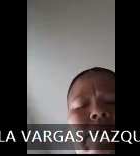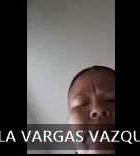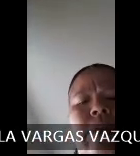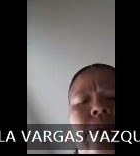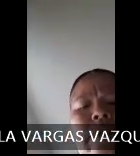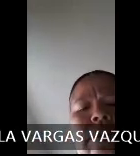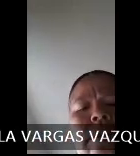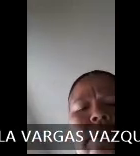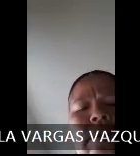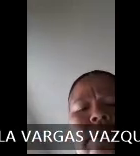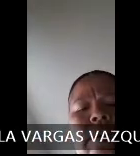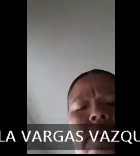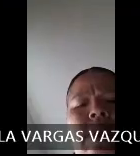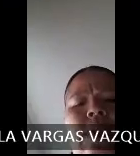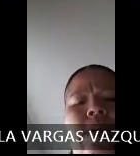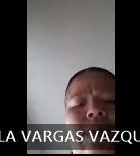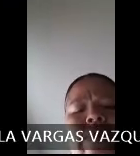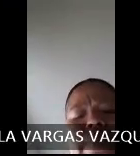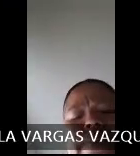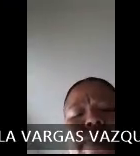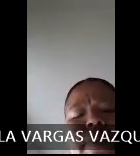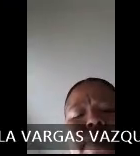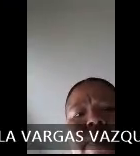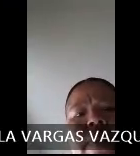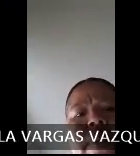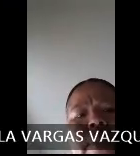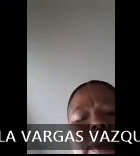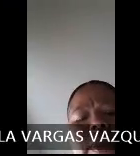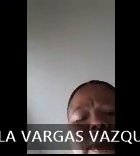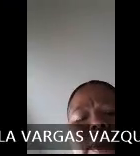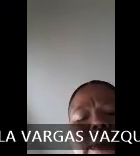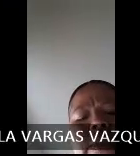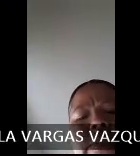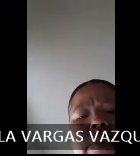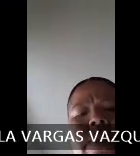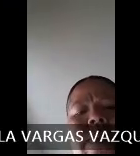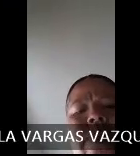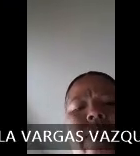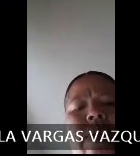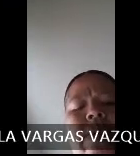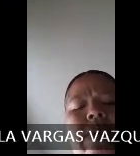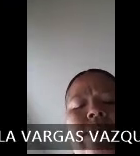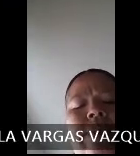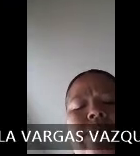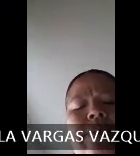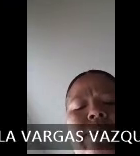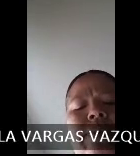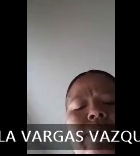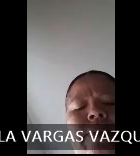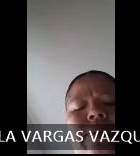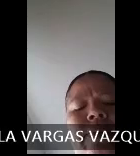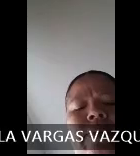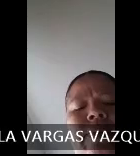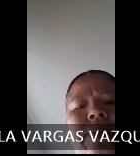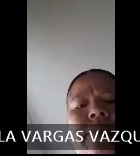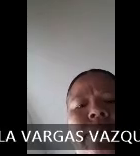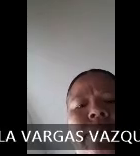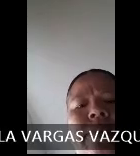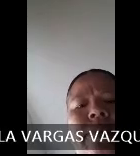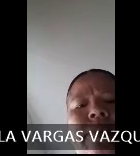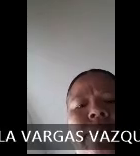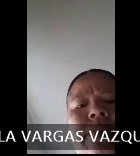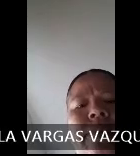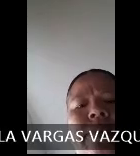más. No, pues sí, ¿verdad? A ver, hijo, súbete. Y se suben los dos al burro. Llegan al otro pueblo y ¿qué creen?